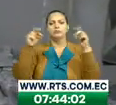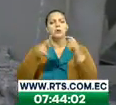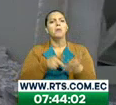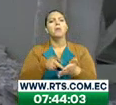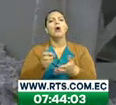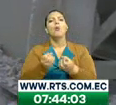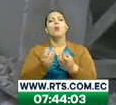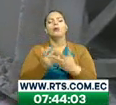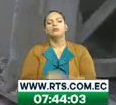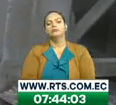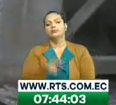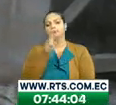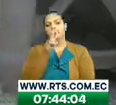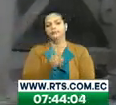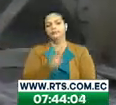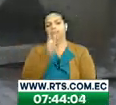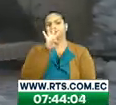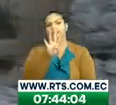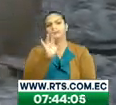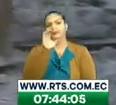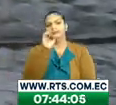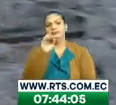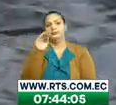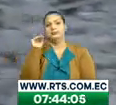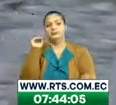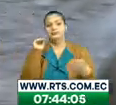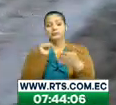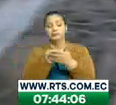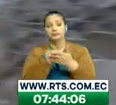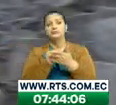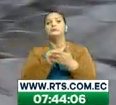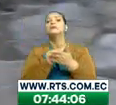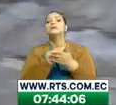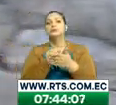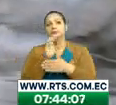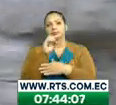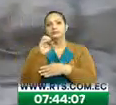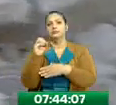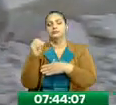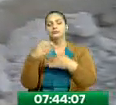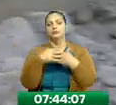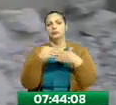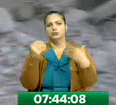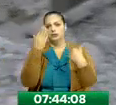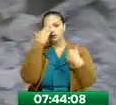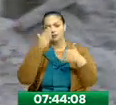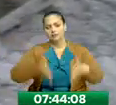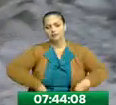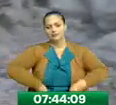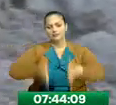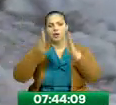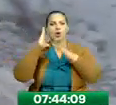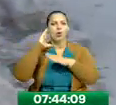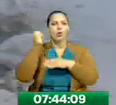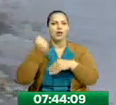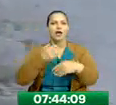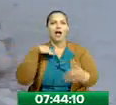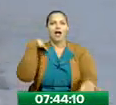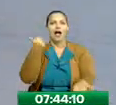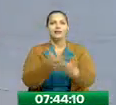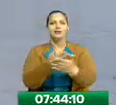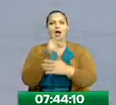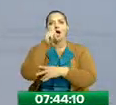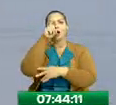los $240,000. La autopista Cuenca-Sogues es una arteria vial que recibe un alto